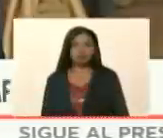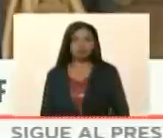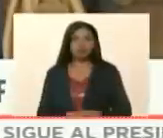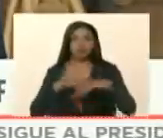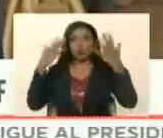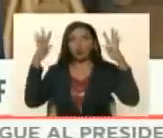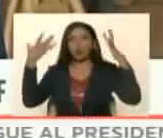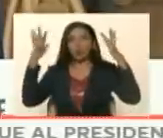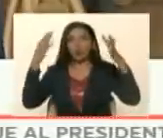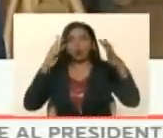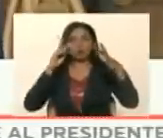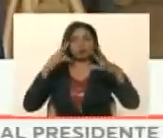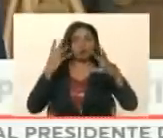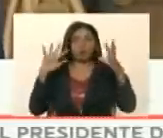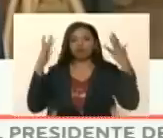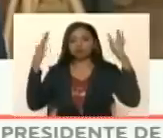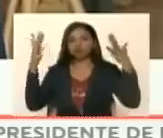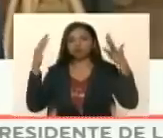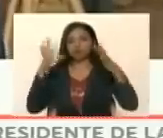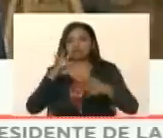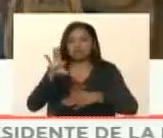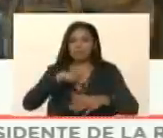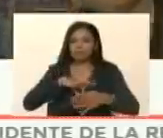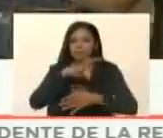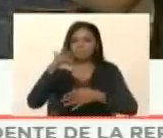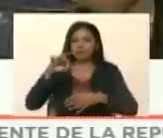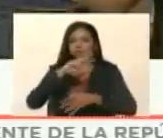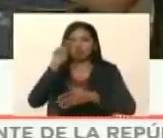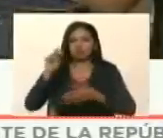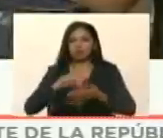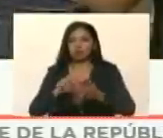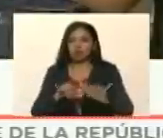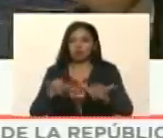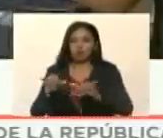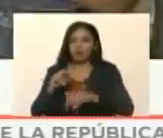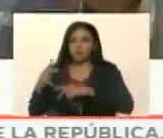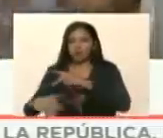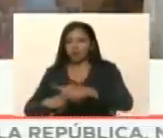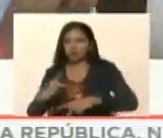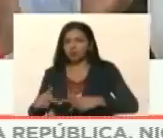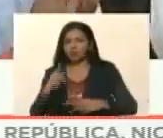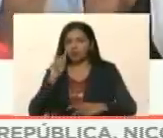aplauso, vale. Así es, ese espíritu nacional productivo, el espíritu